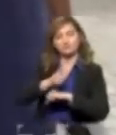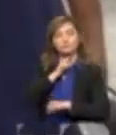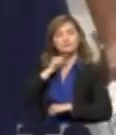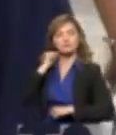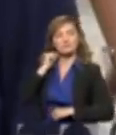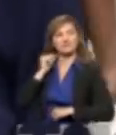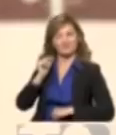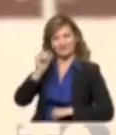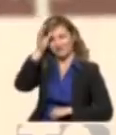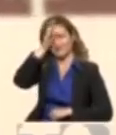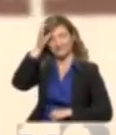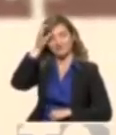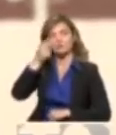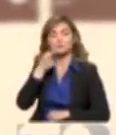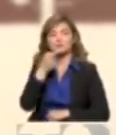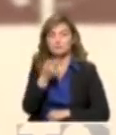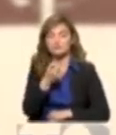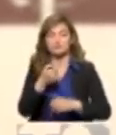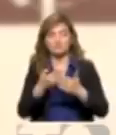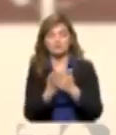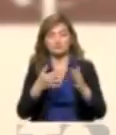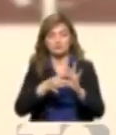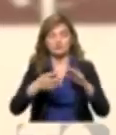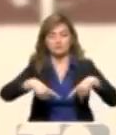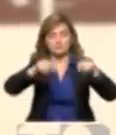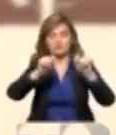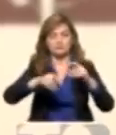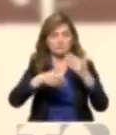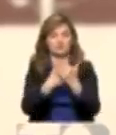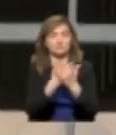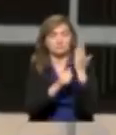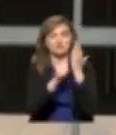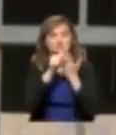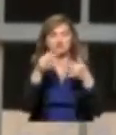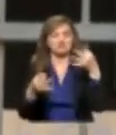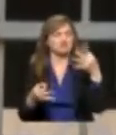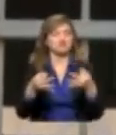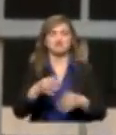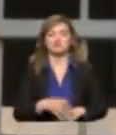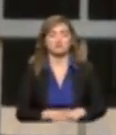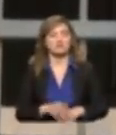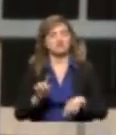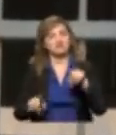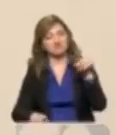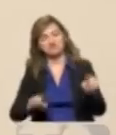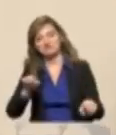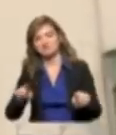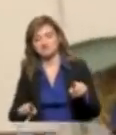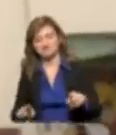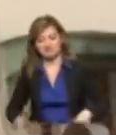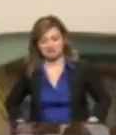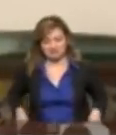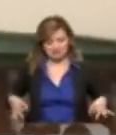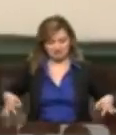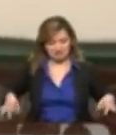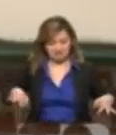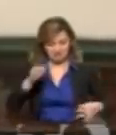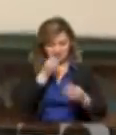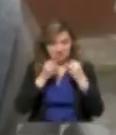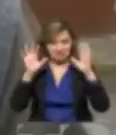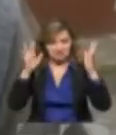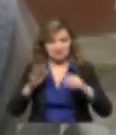administradores de ese centro dicen que no han renovado el convenio con el Ministerio de Justicia y que en ocasiones no tienen ni para la